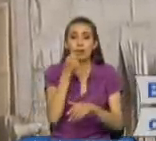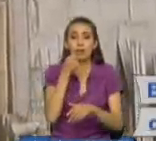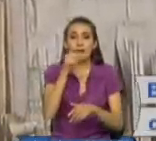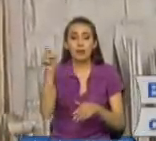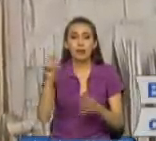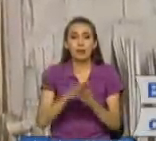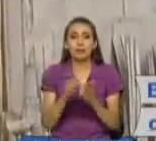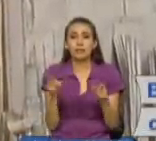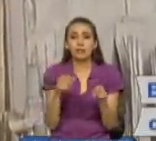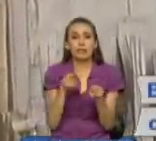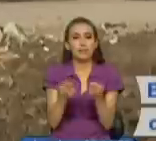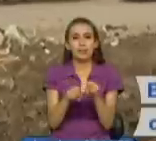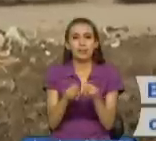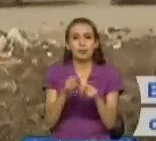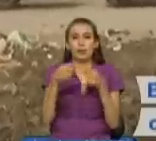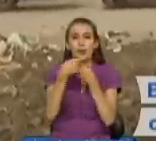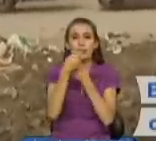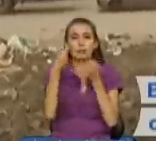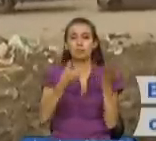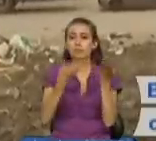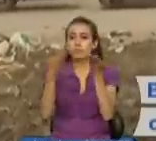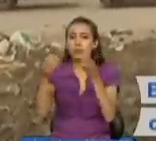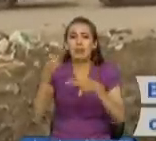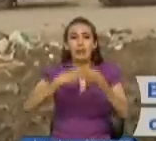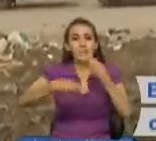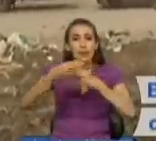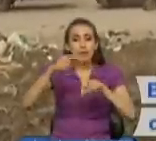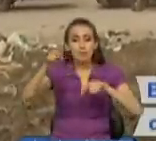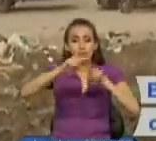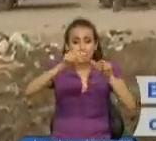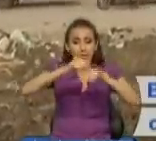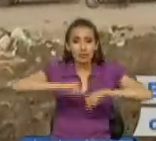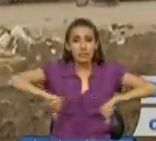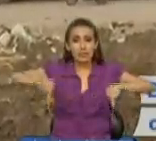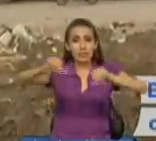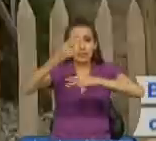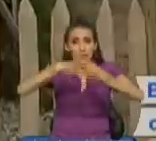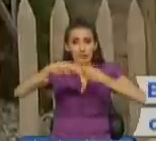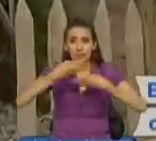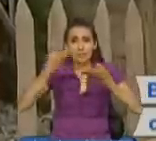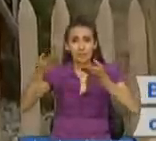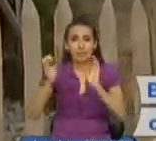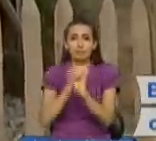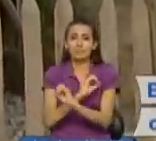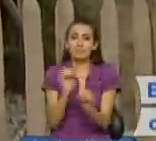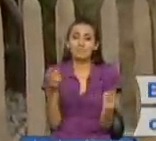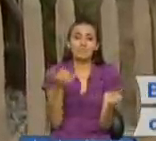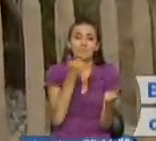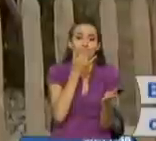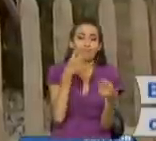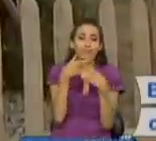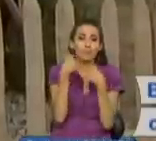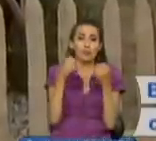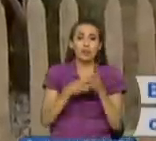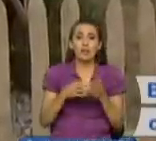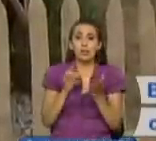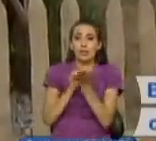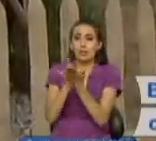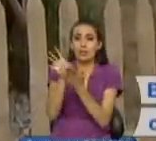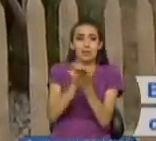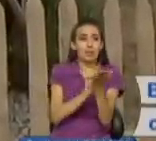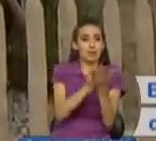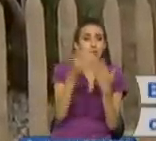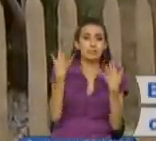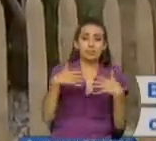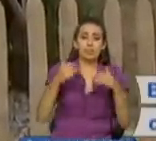víctima de los traficantes de tierra y cuando llegó la primera reorganización estatal a su sector se negó a salir porque ese pedazo de